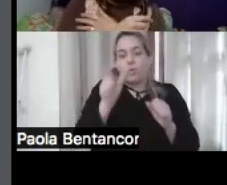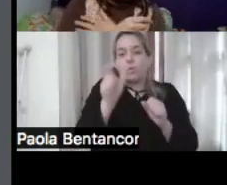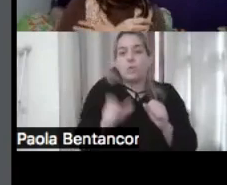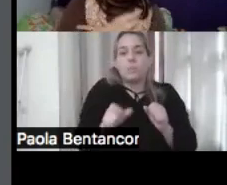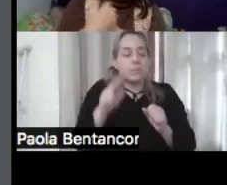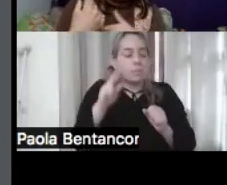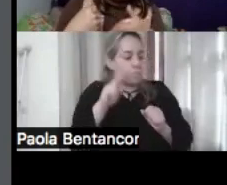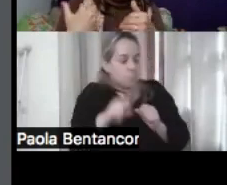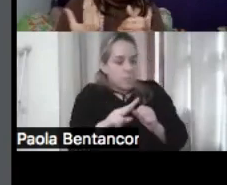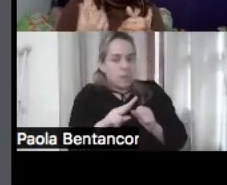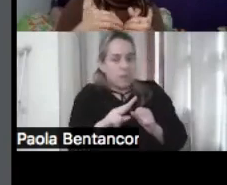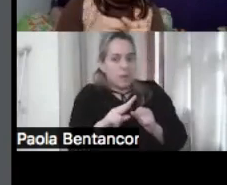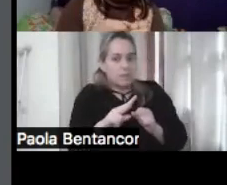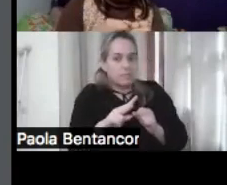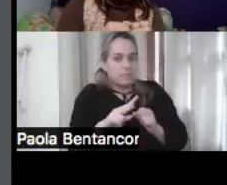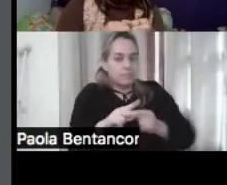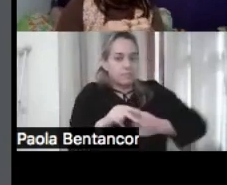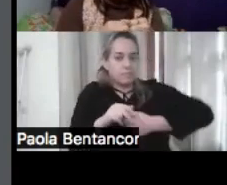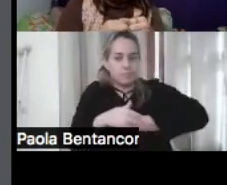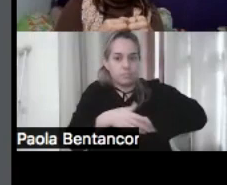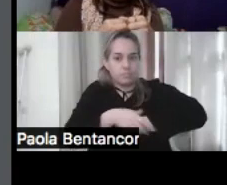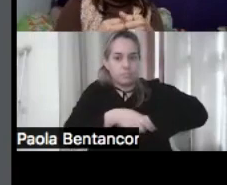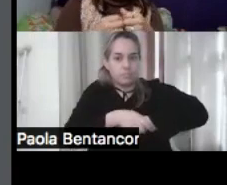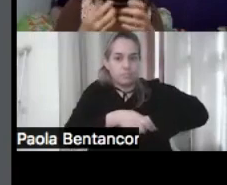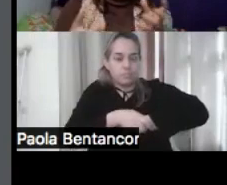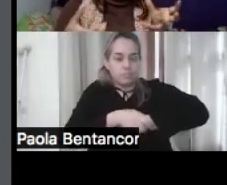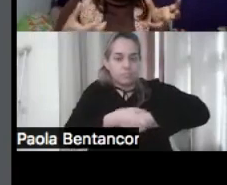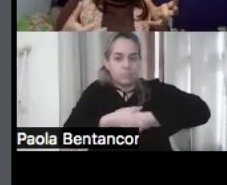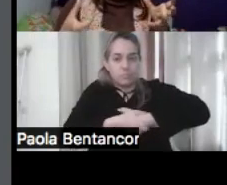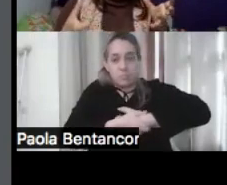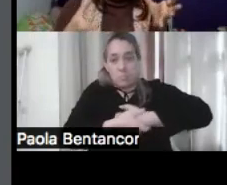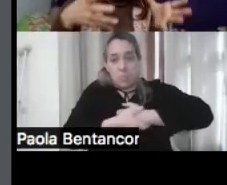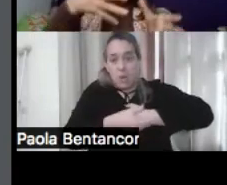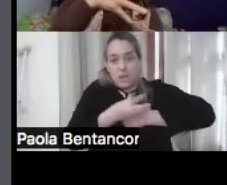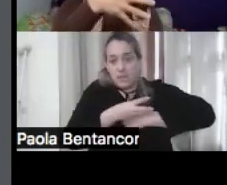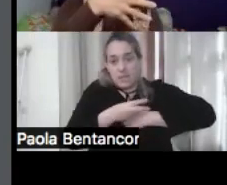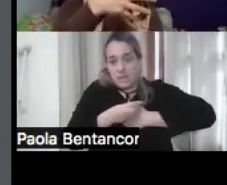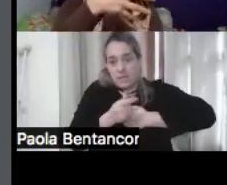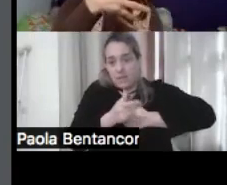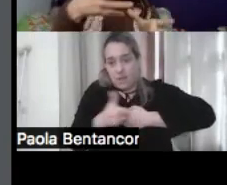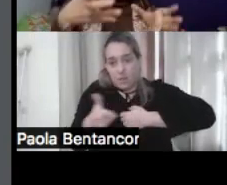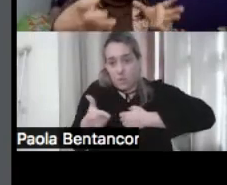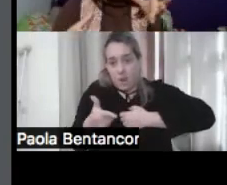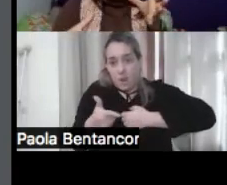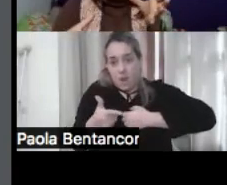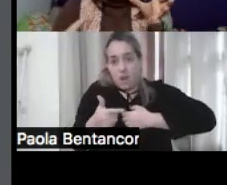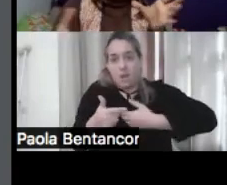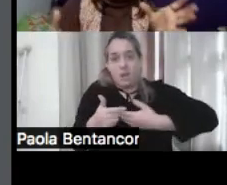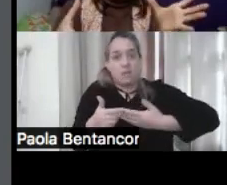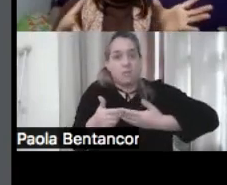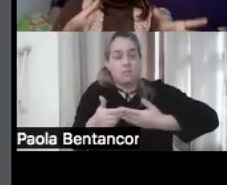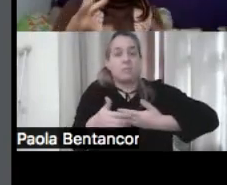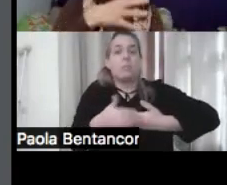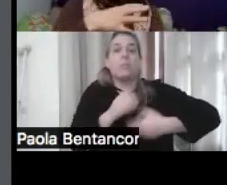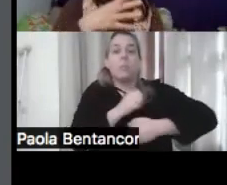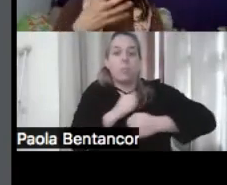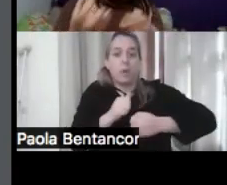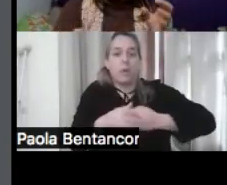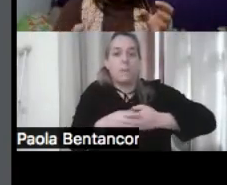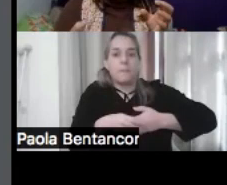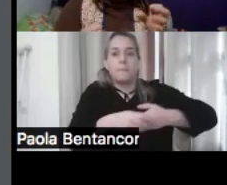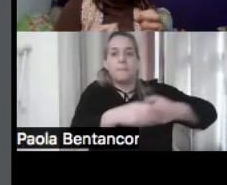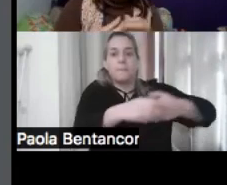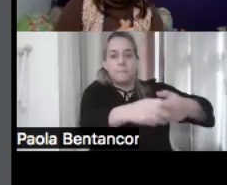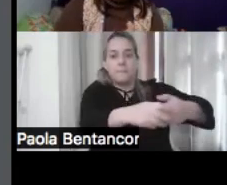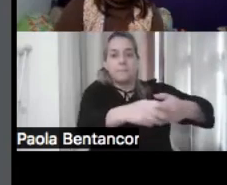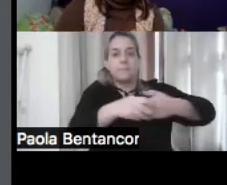apoyo visual para observar que el miembro no quede en una posición anómala, o puede colaborar en generar movilidad, para un lado así,